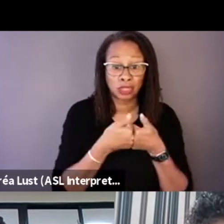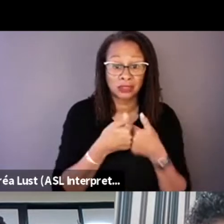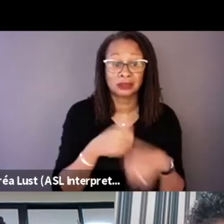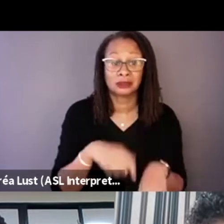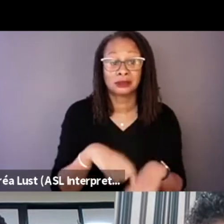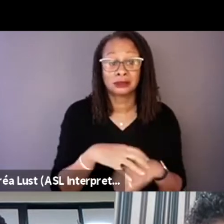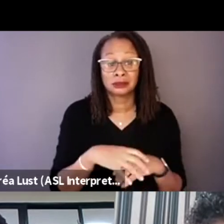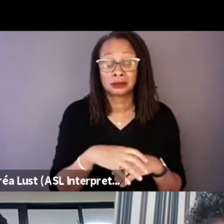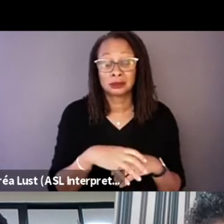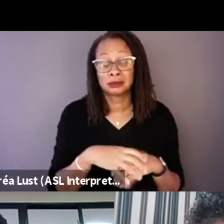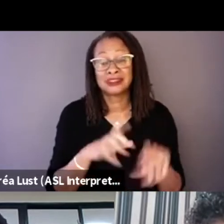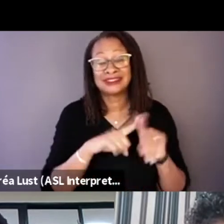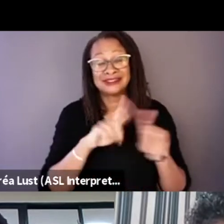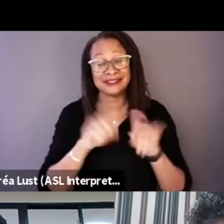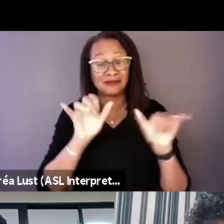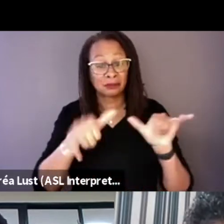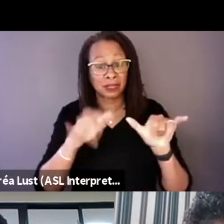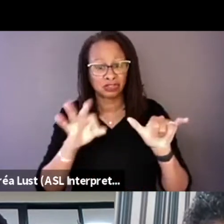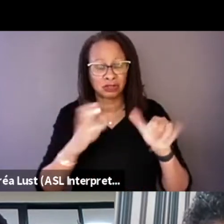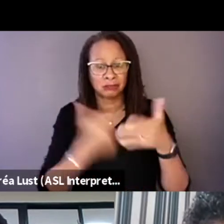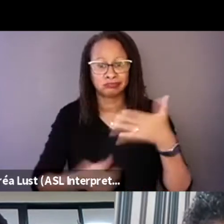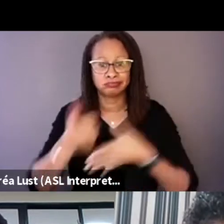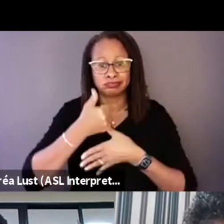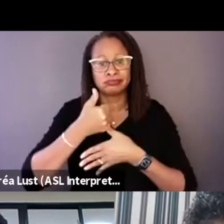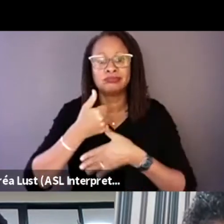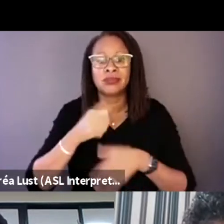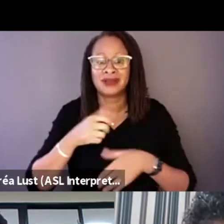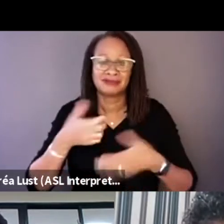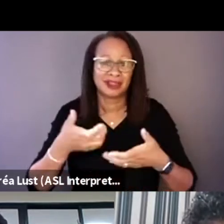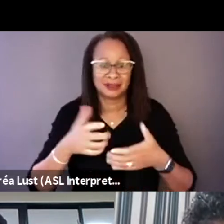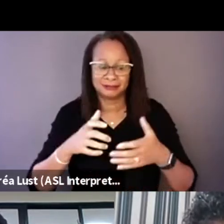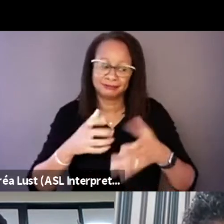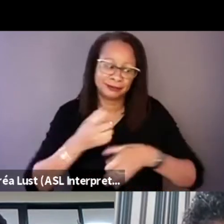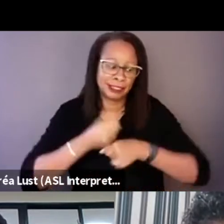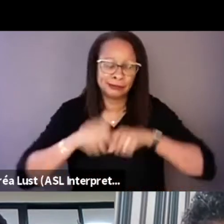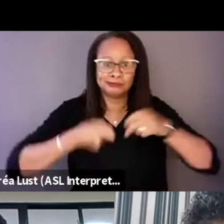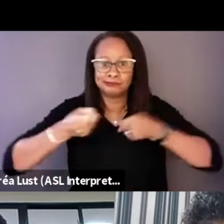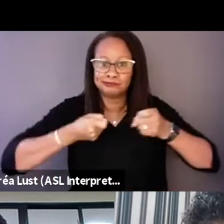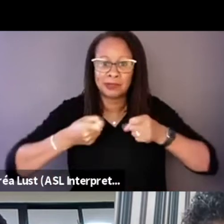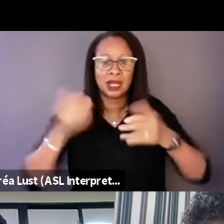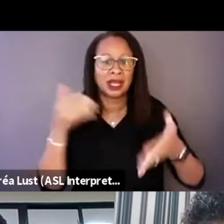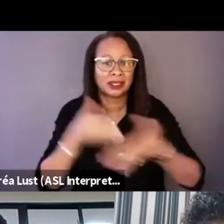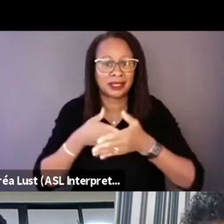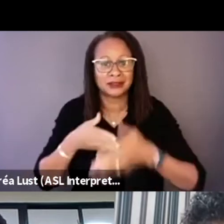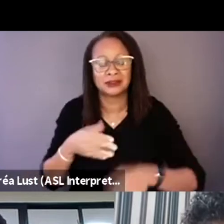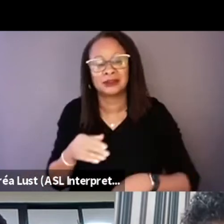different measures that our president has taken against